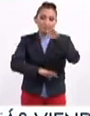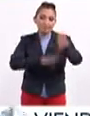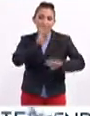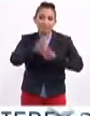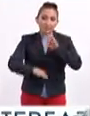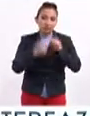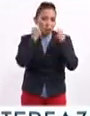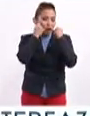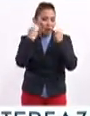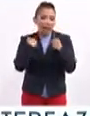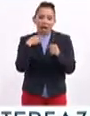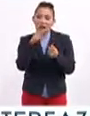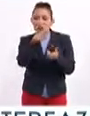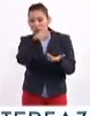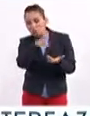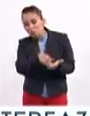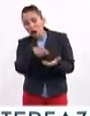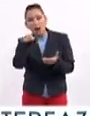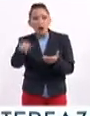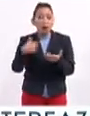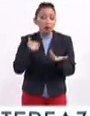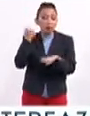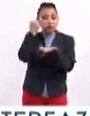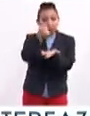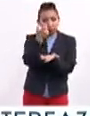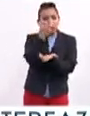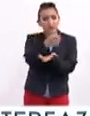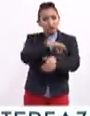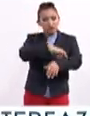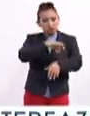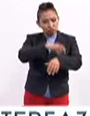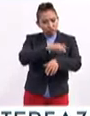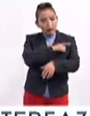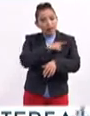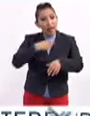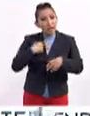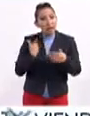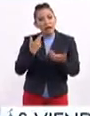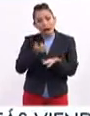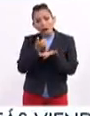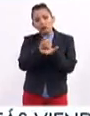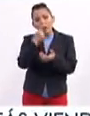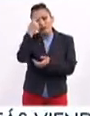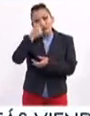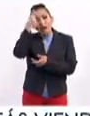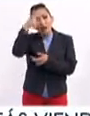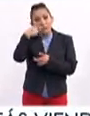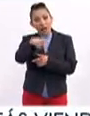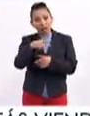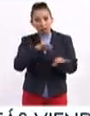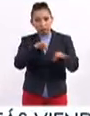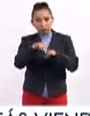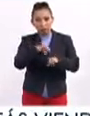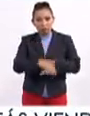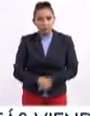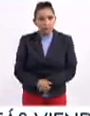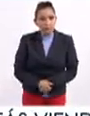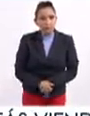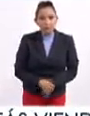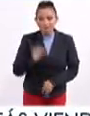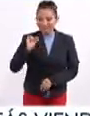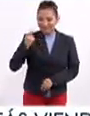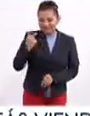sin distinción y tanto el personal como recursos de atención médica debían tener las facilidades para cumplir su cometido.